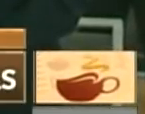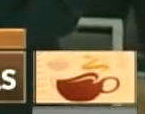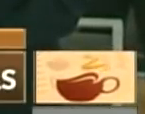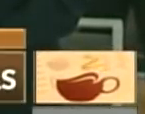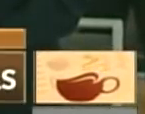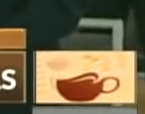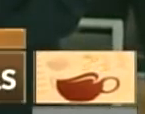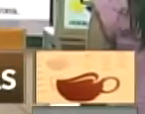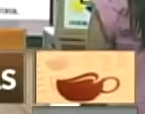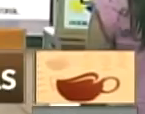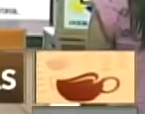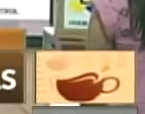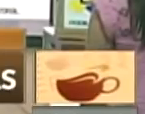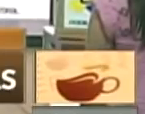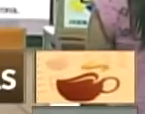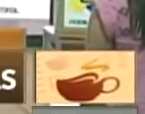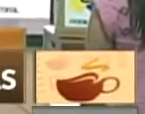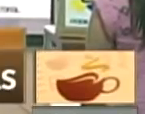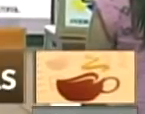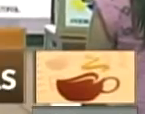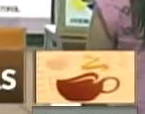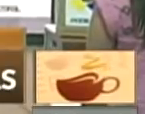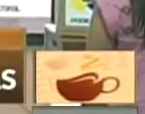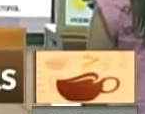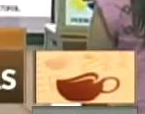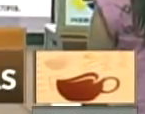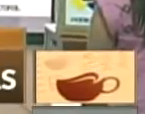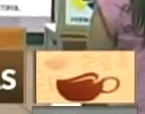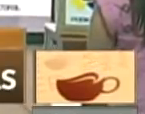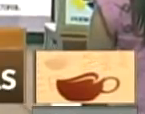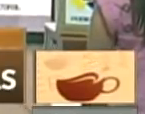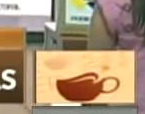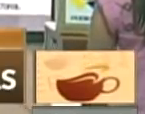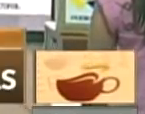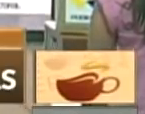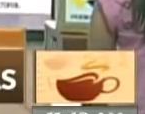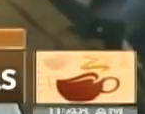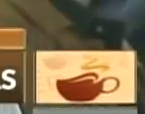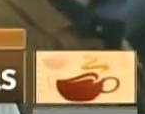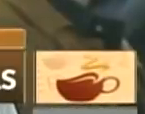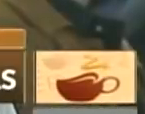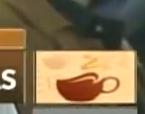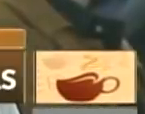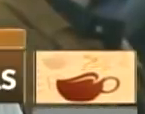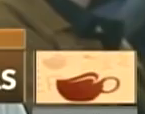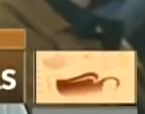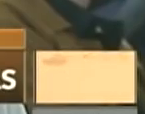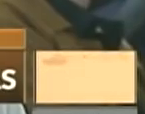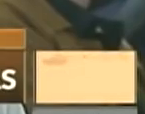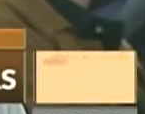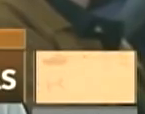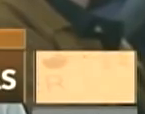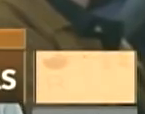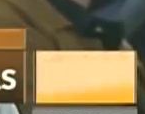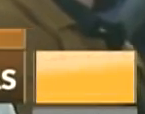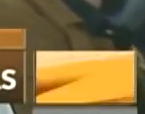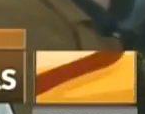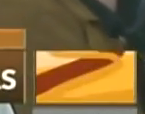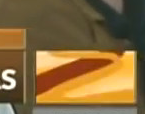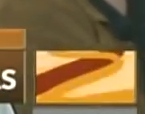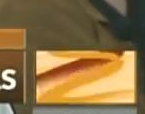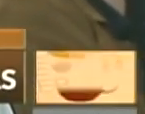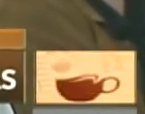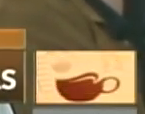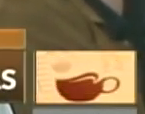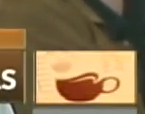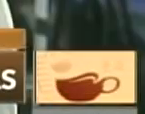también el vicepresidente del CNE, Leonardo Morales, demás rectores que conforman este Consejo Nacional Electoral.